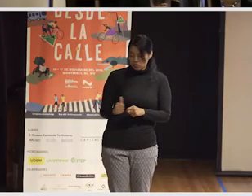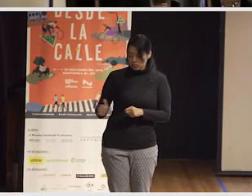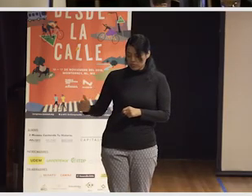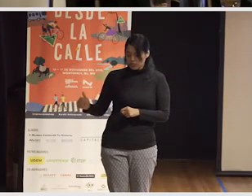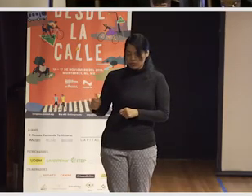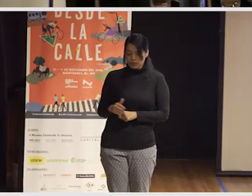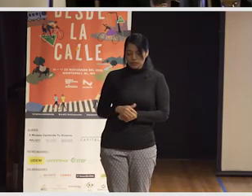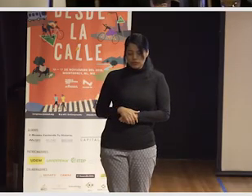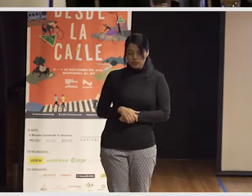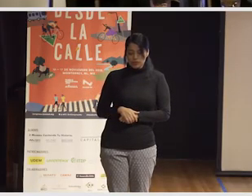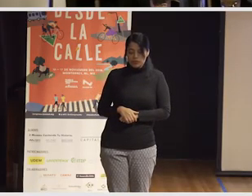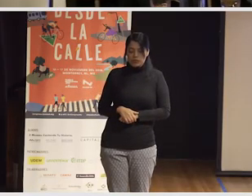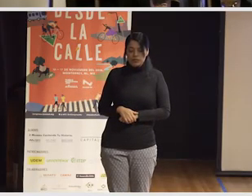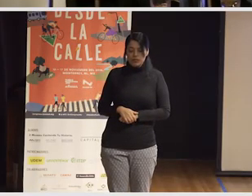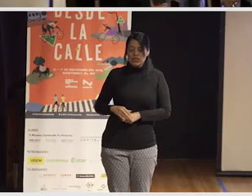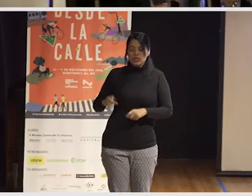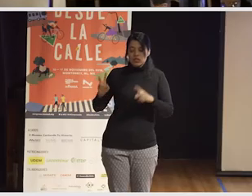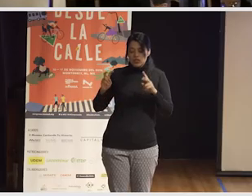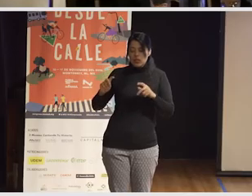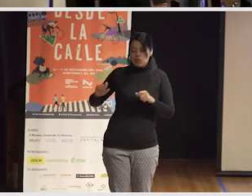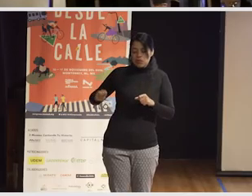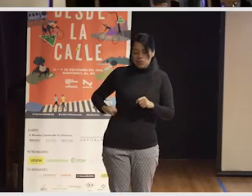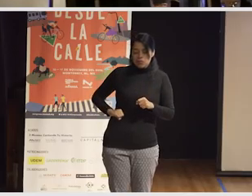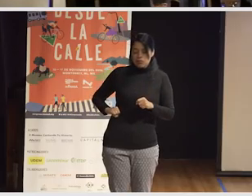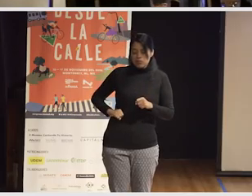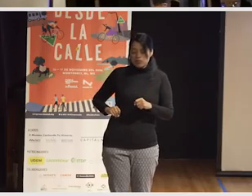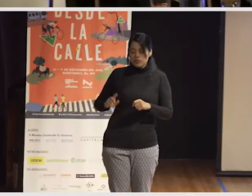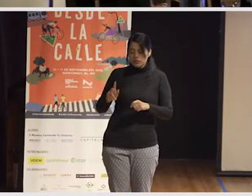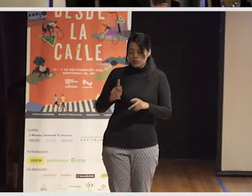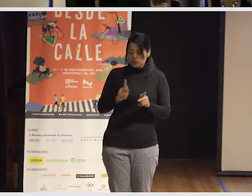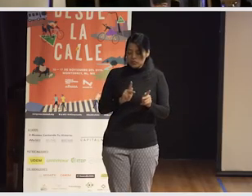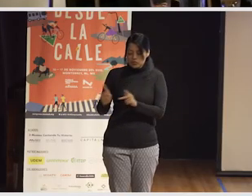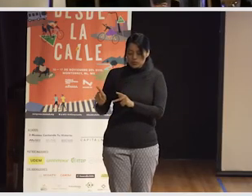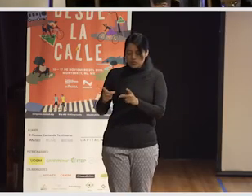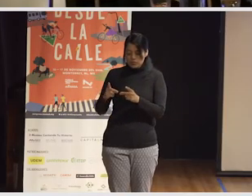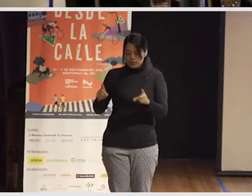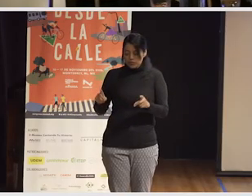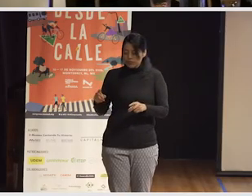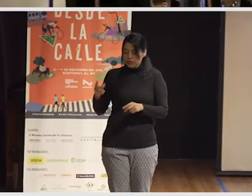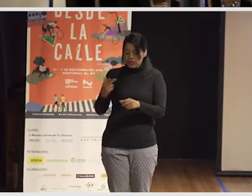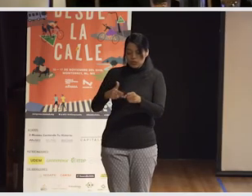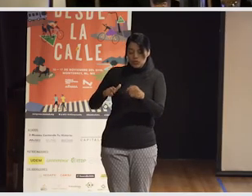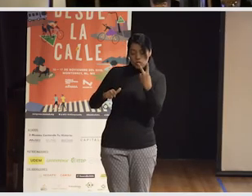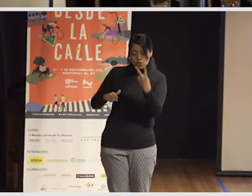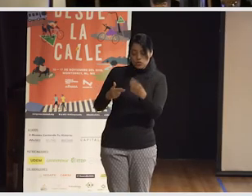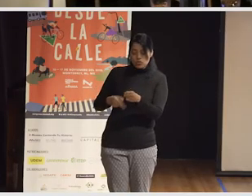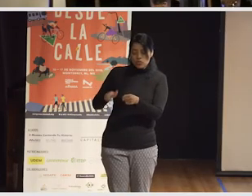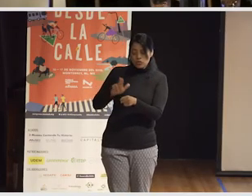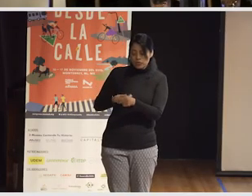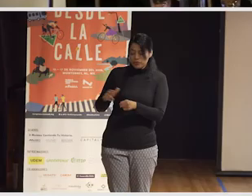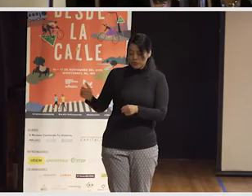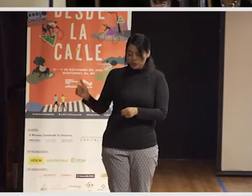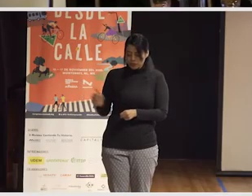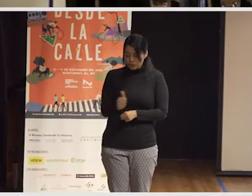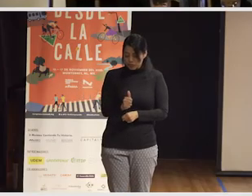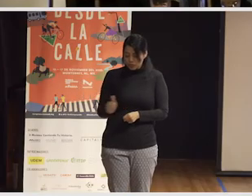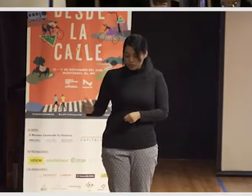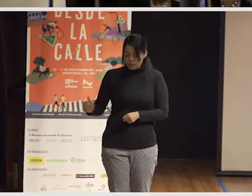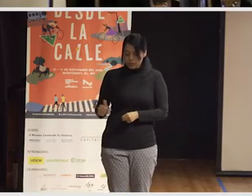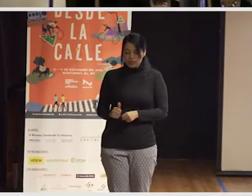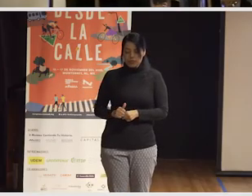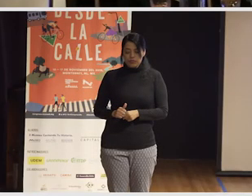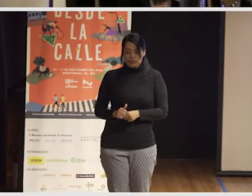ahí fue algo muy interesante se planeó el desarrollo se llevaron los hospitales y como se decidió que rutas llegaban se